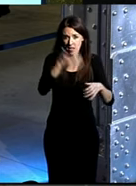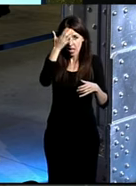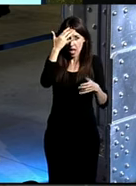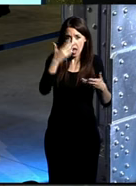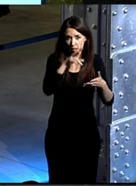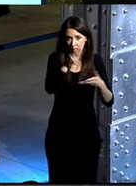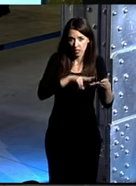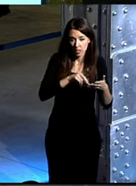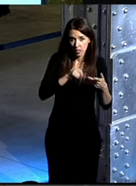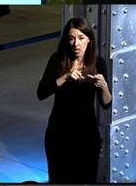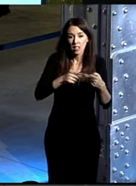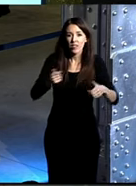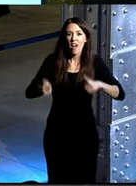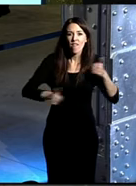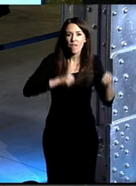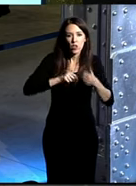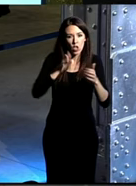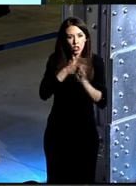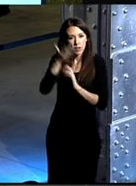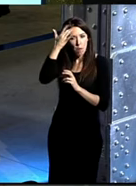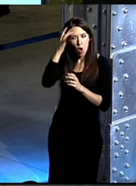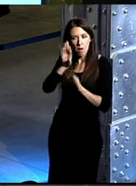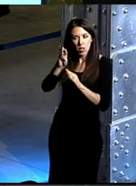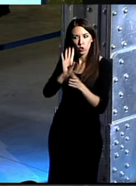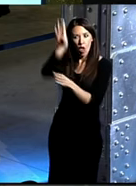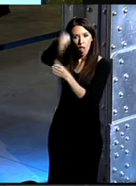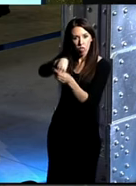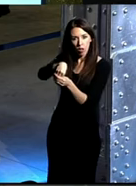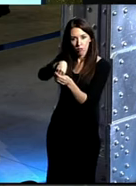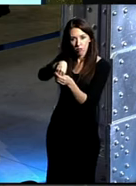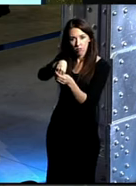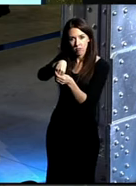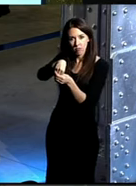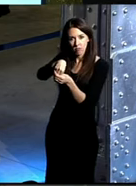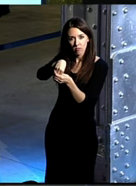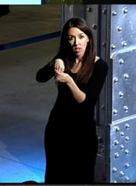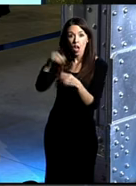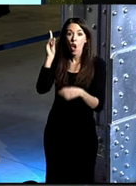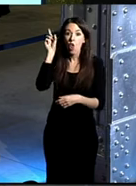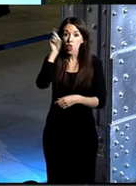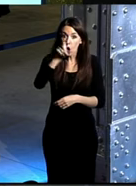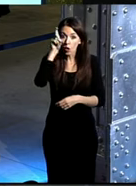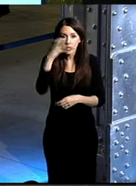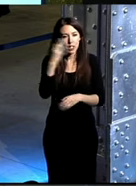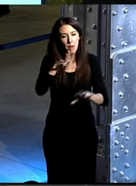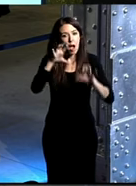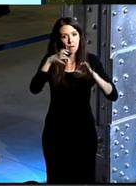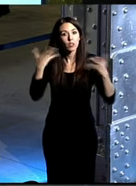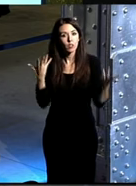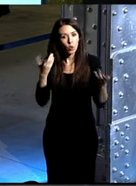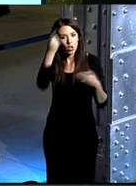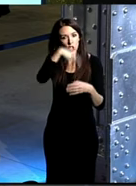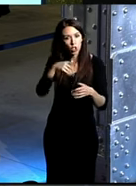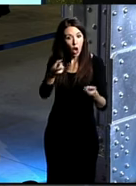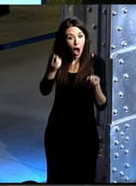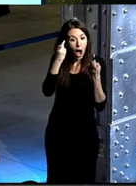es una máquina de meternos en la cabeza de los otros. Y fundamentalmente los docentes lo que tienen que aprender, tenemos que aprender es a